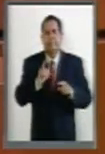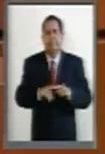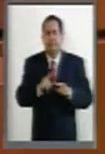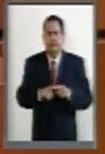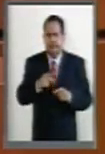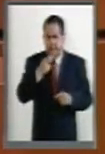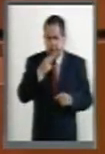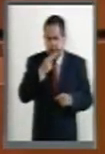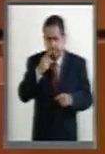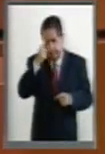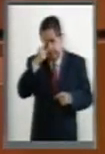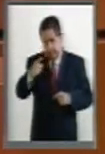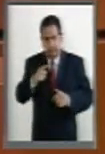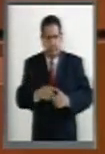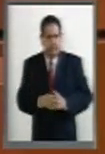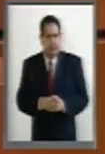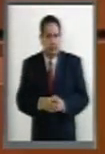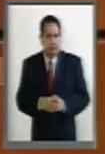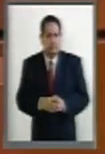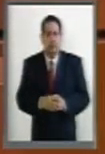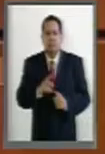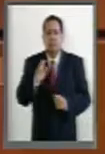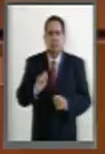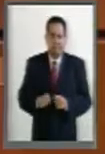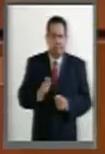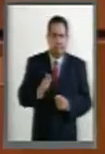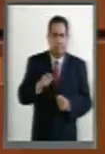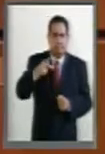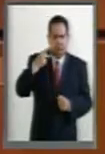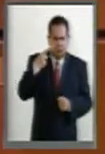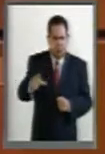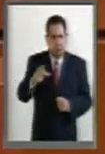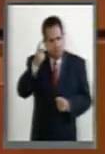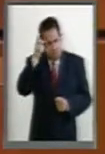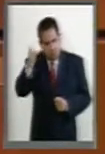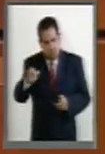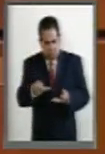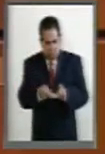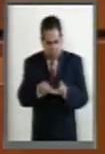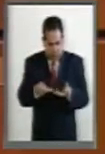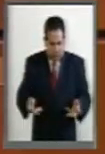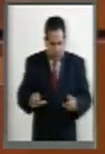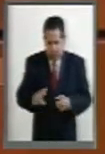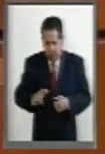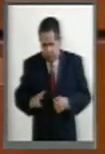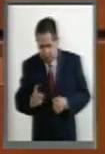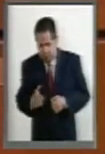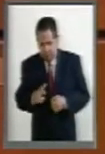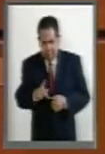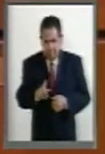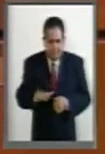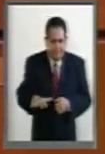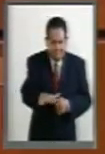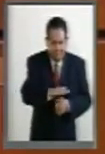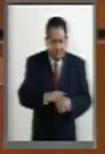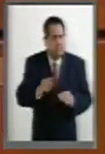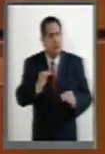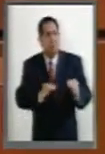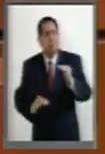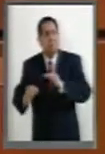origen al patrimonio, al terreno, a las aguas, ríos, riachuelos,